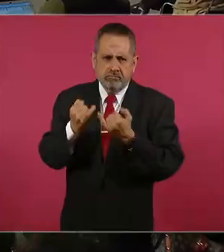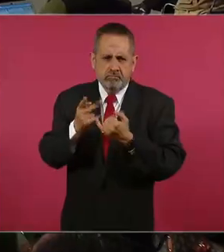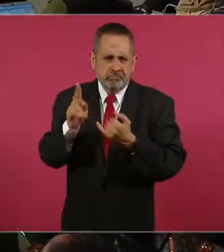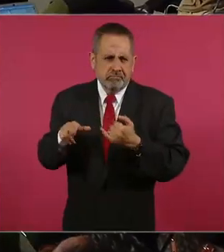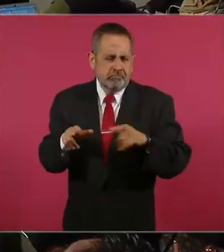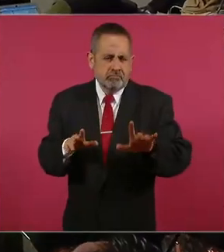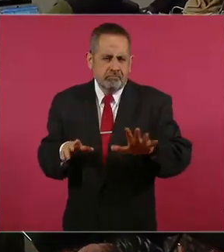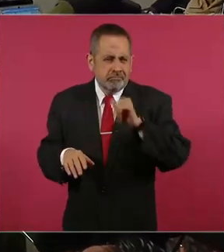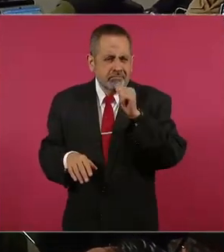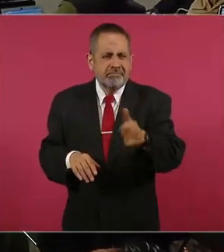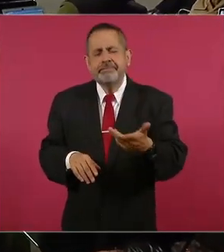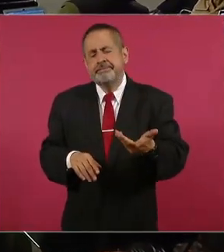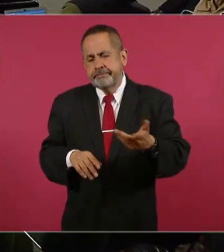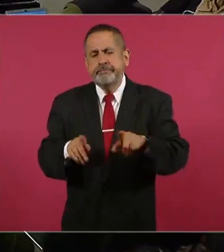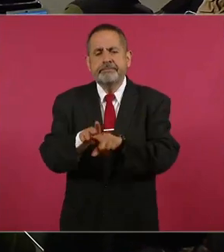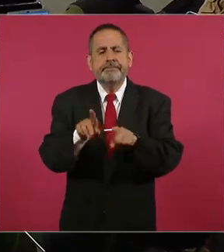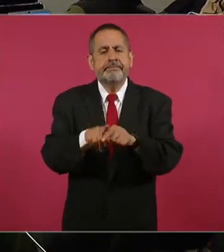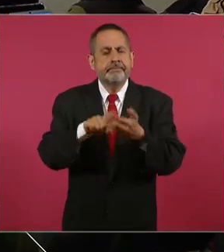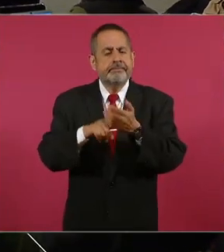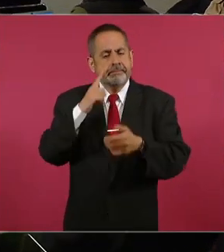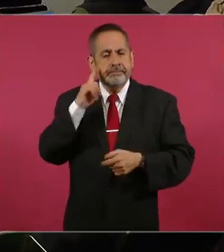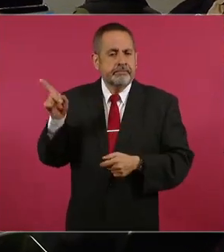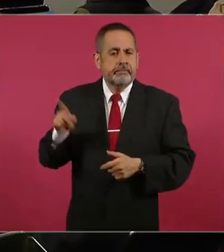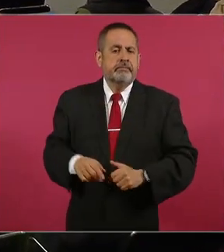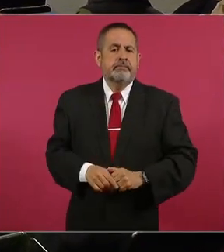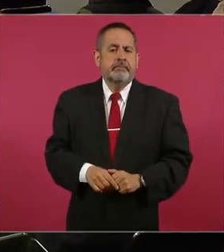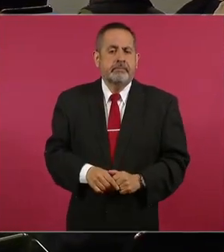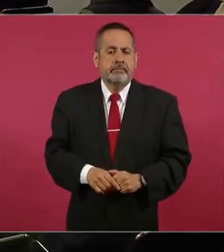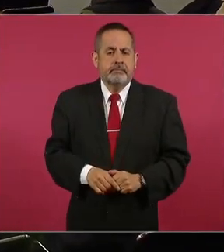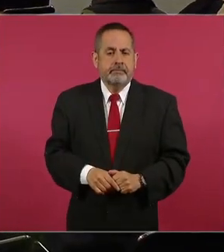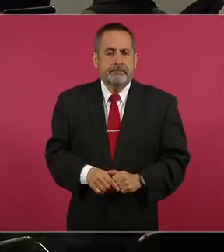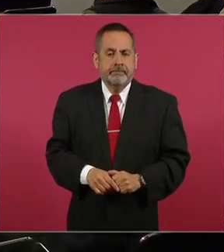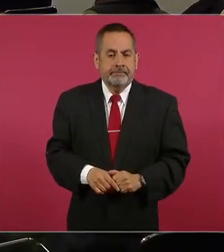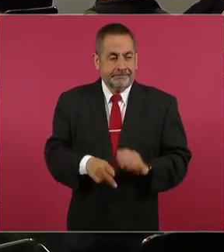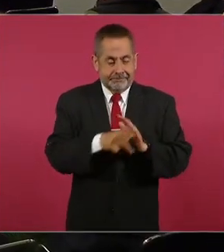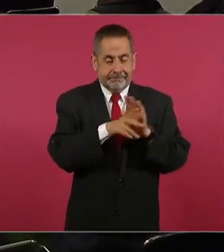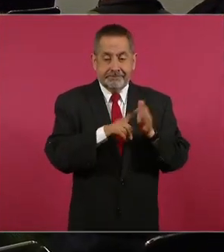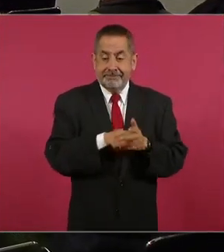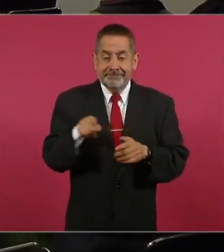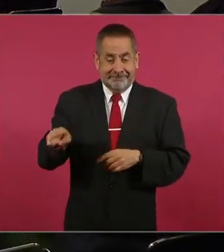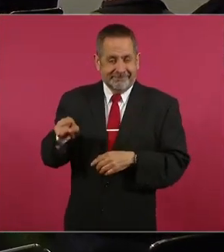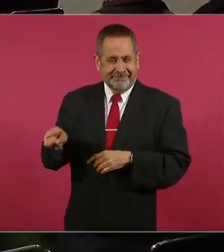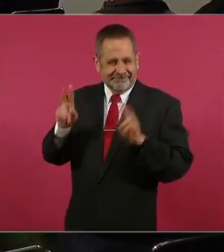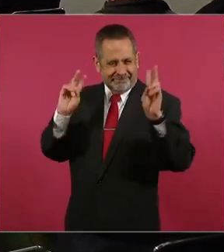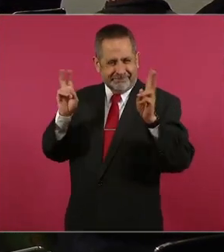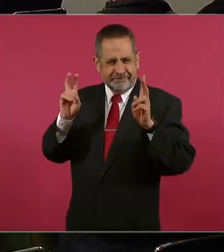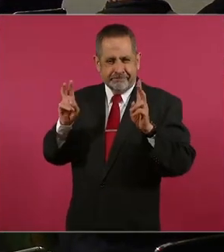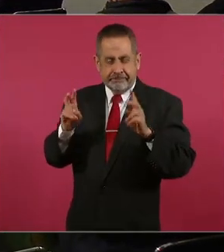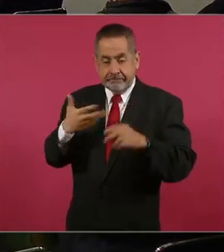Es esto. Bueno, dice el guardia del presidente.